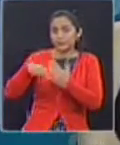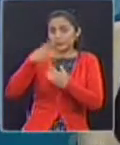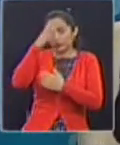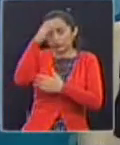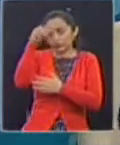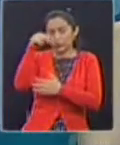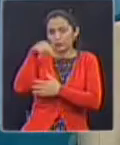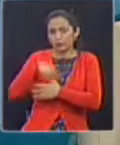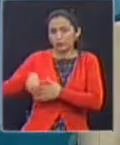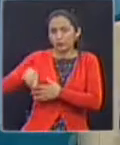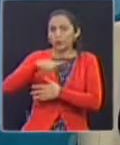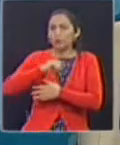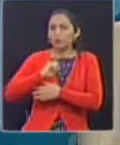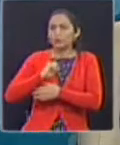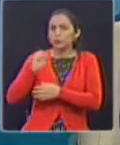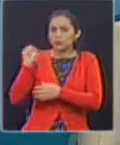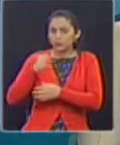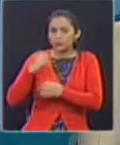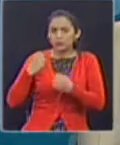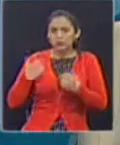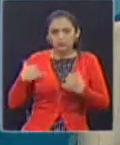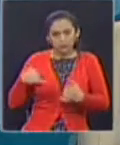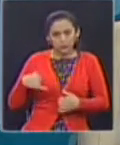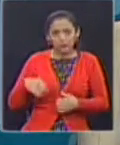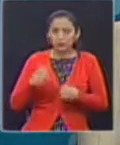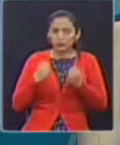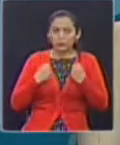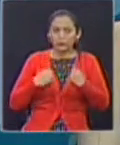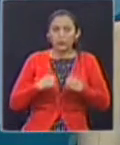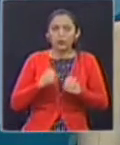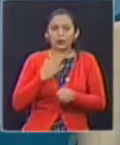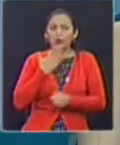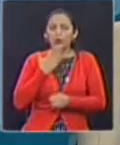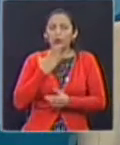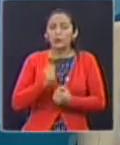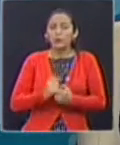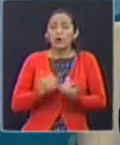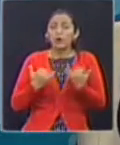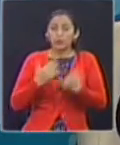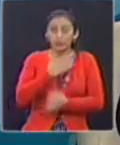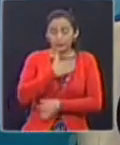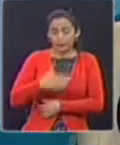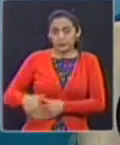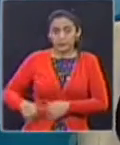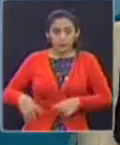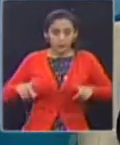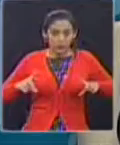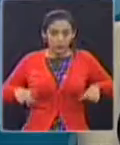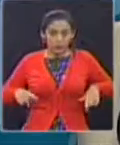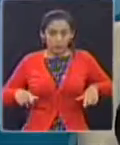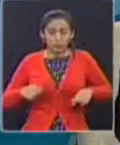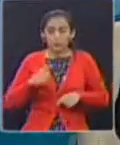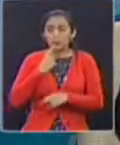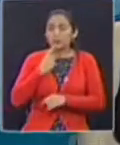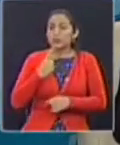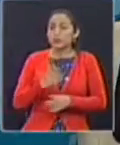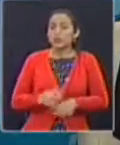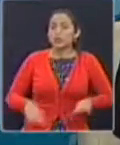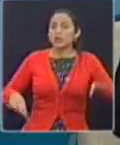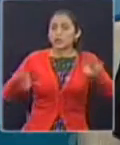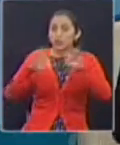la filosofía, digamos, del presidente Lenín Moreno, que habla de multiplicar la mano